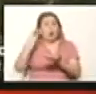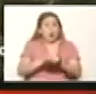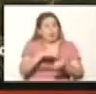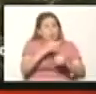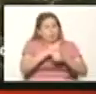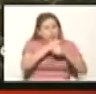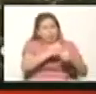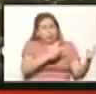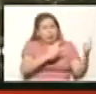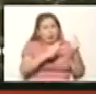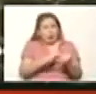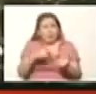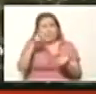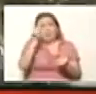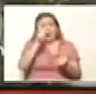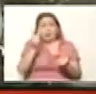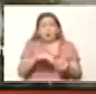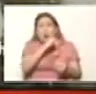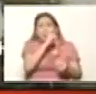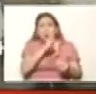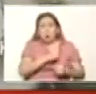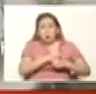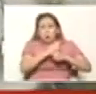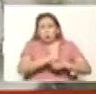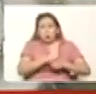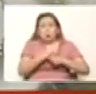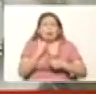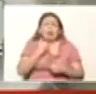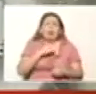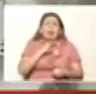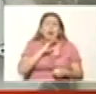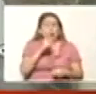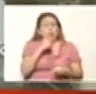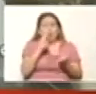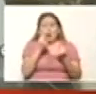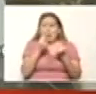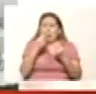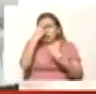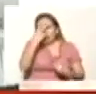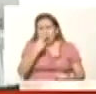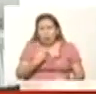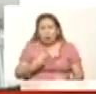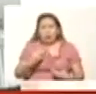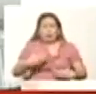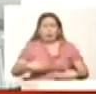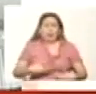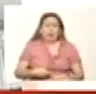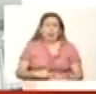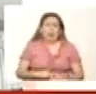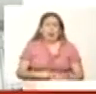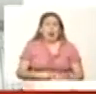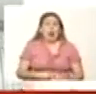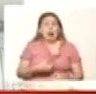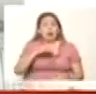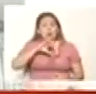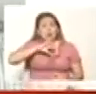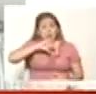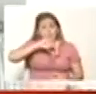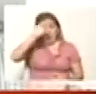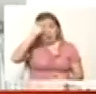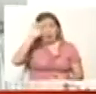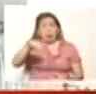la colección del maestro, aparece la colección tricolor, aparece la colección Aquiles